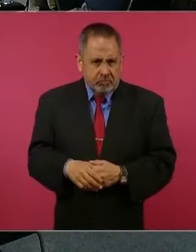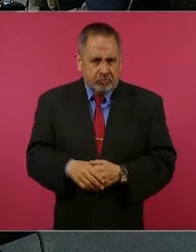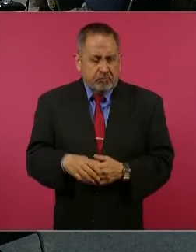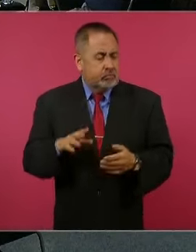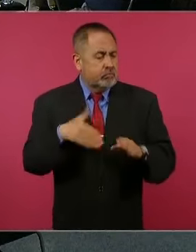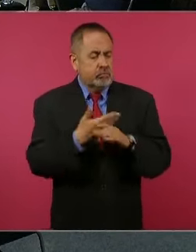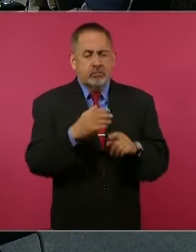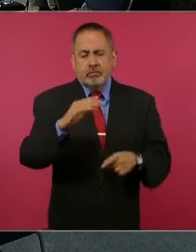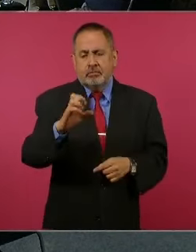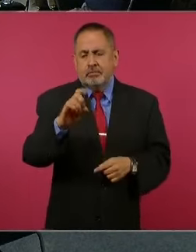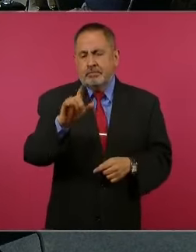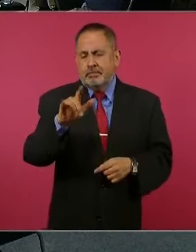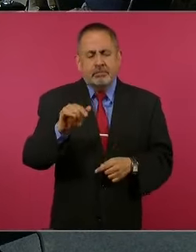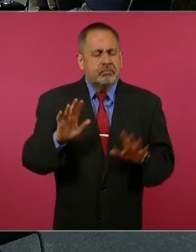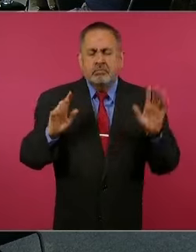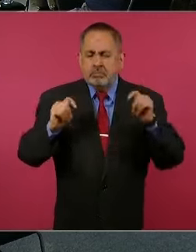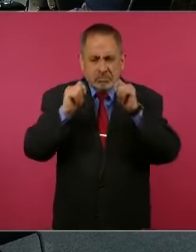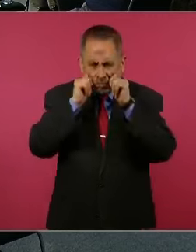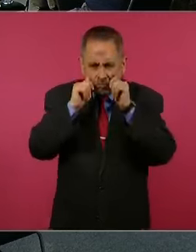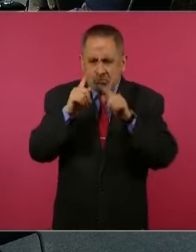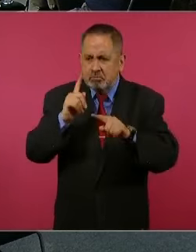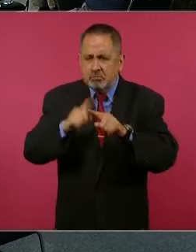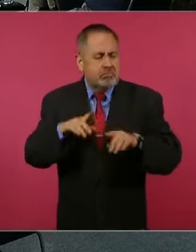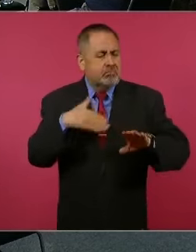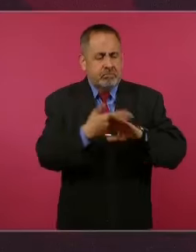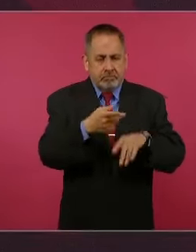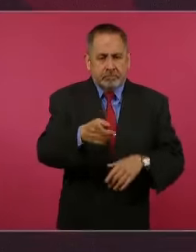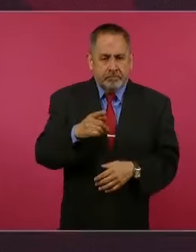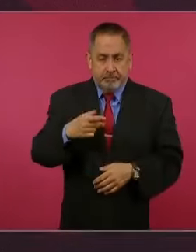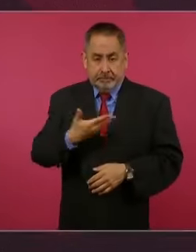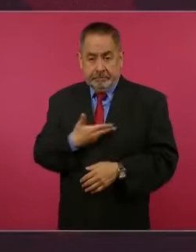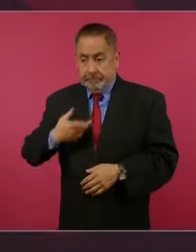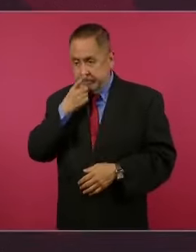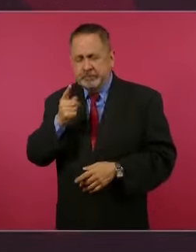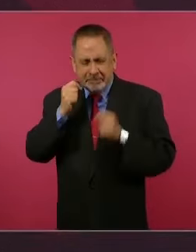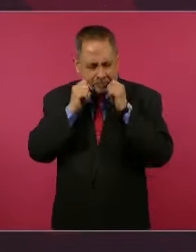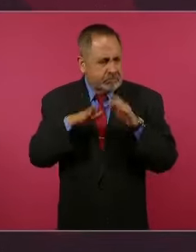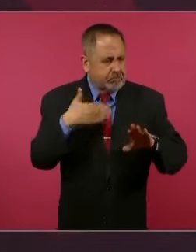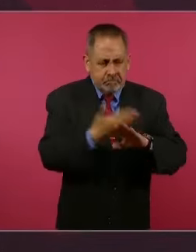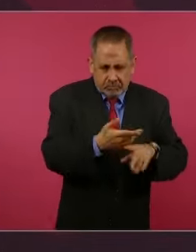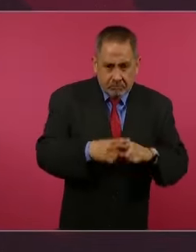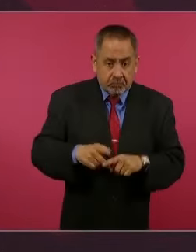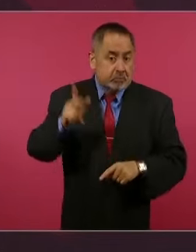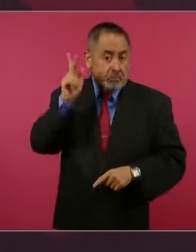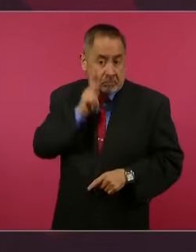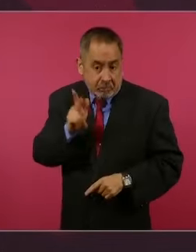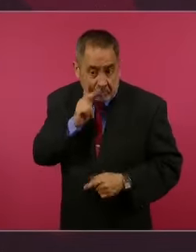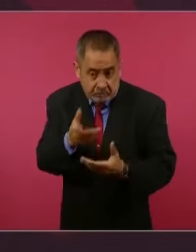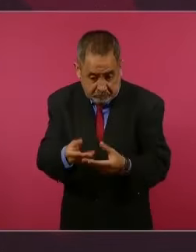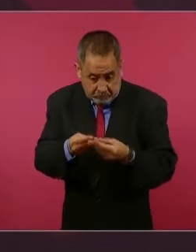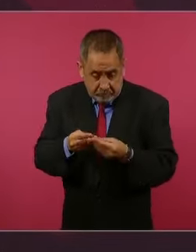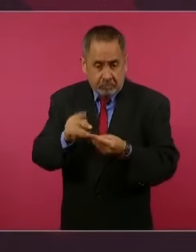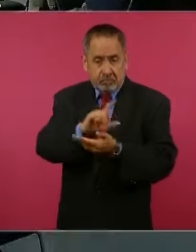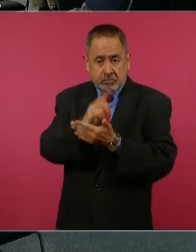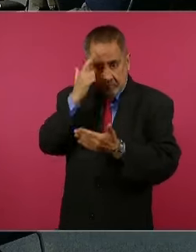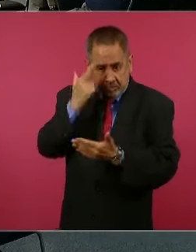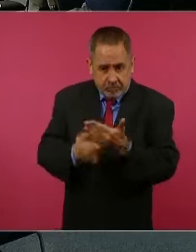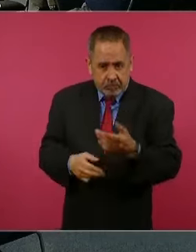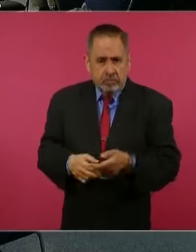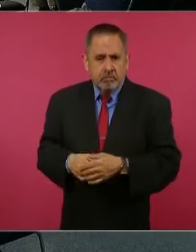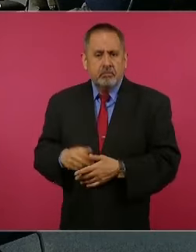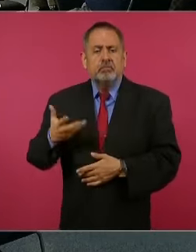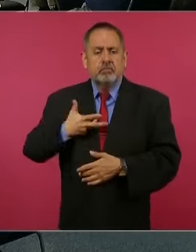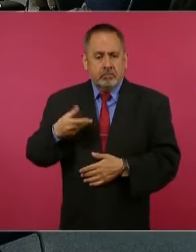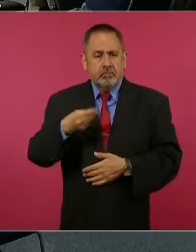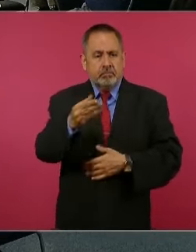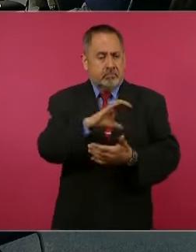célida contra contra quien sea si hay pruebas y si hay delitos Sí ahí están los contratos